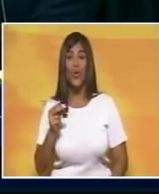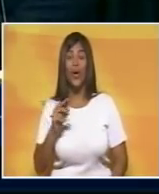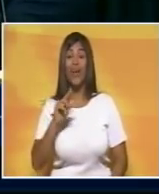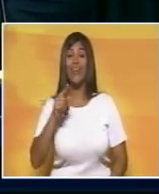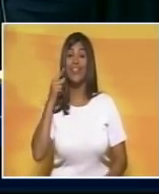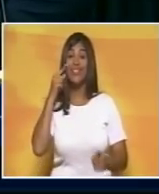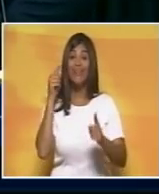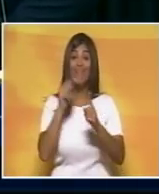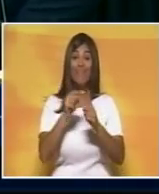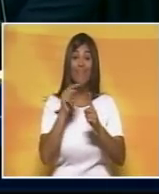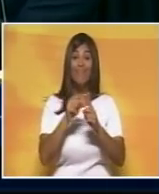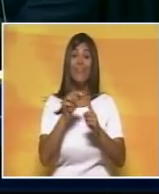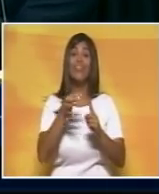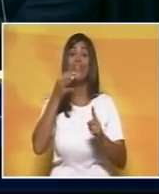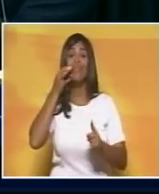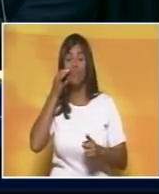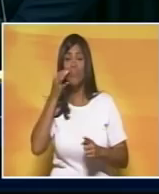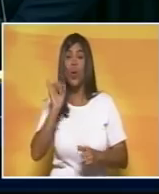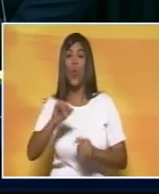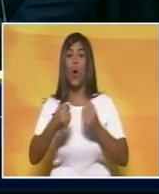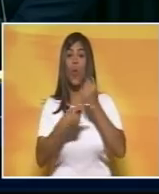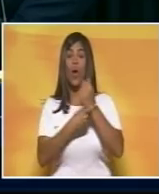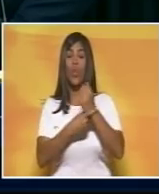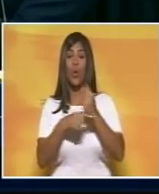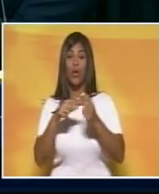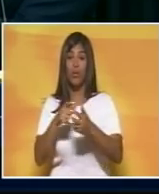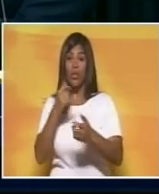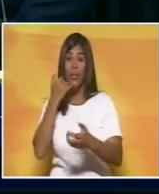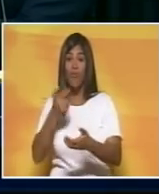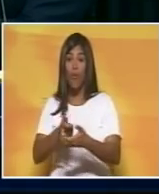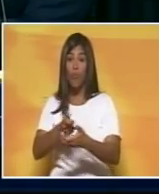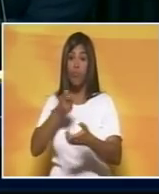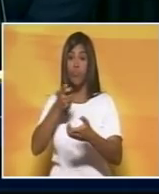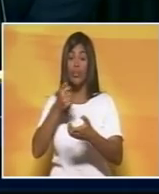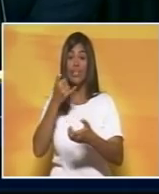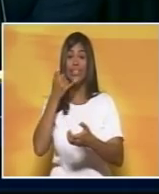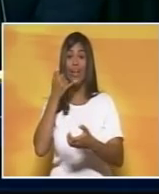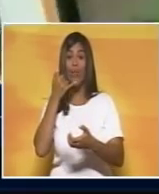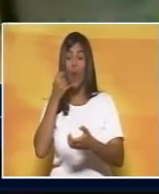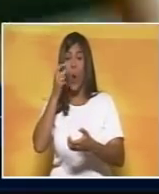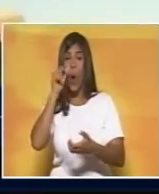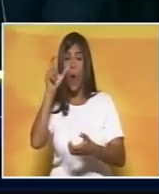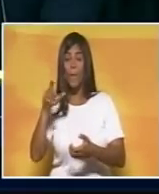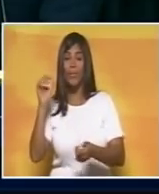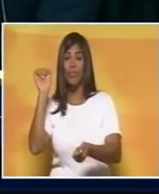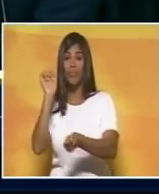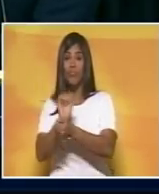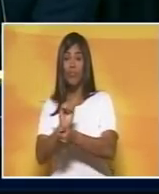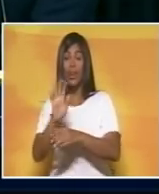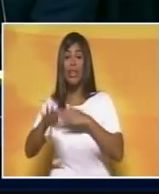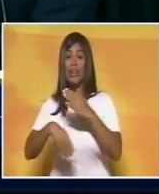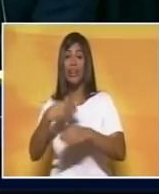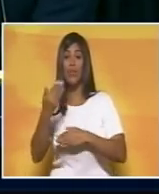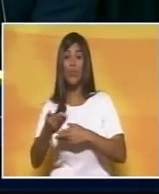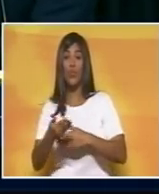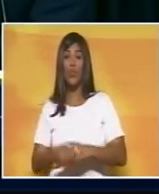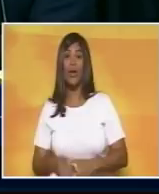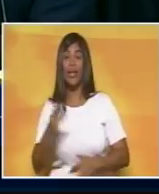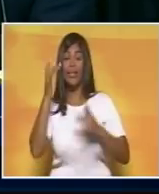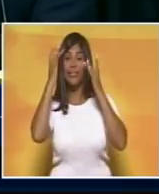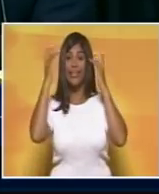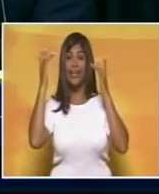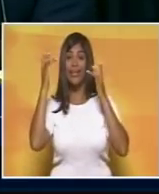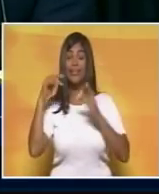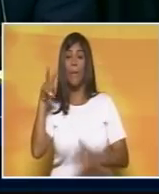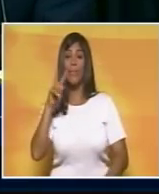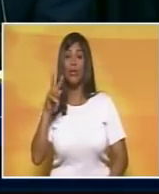señor Guaidó. Porque en esta captura del celular de Marrero, que fue capturado después de que la inteligencia